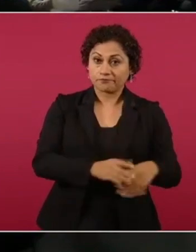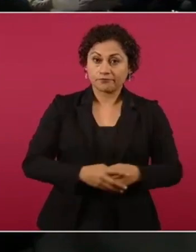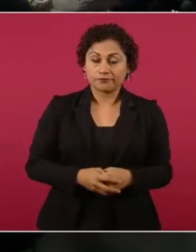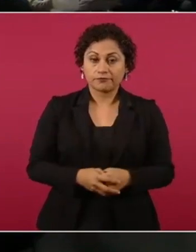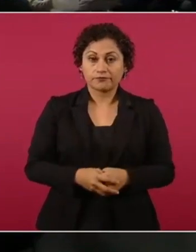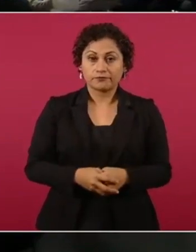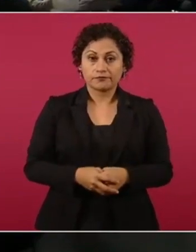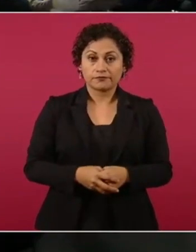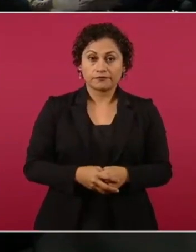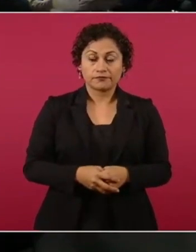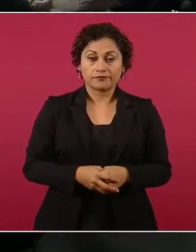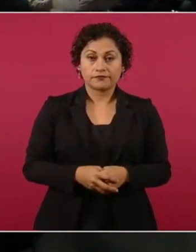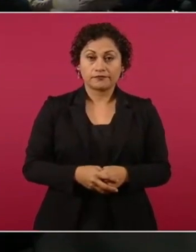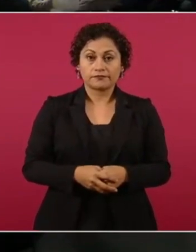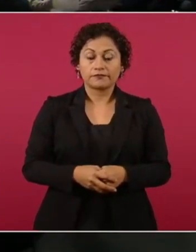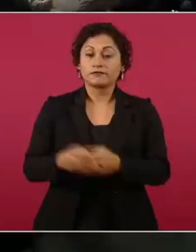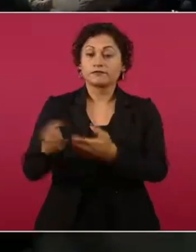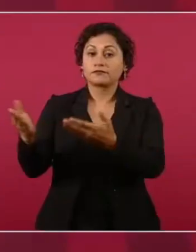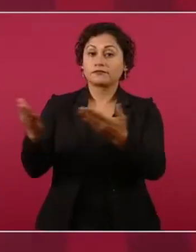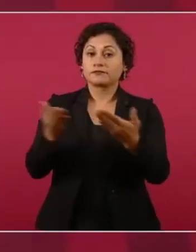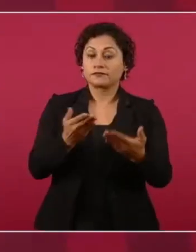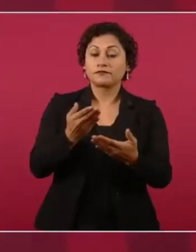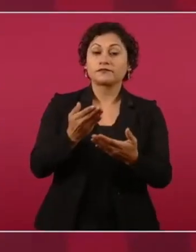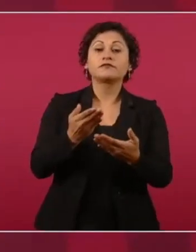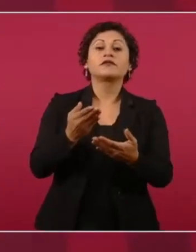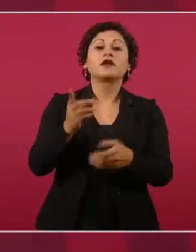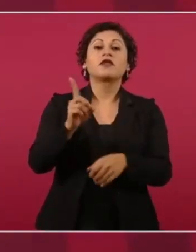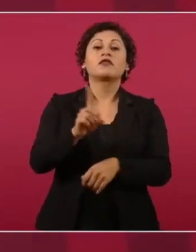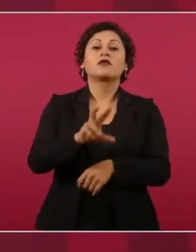el doctor Jorge Alcocer,